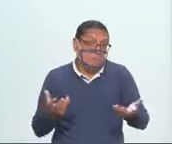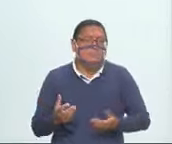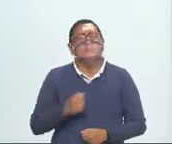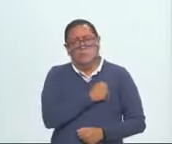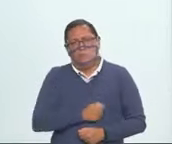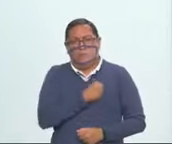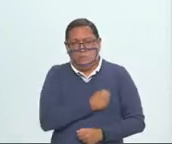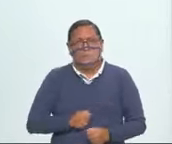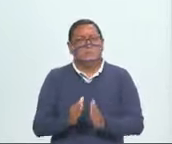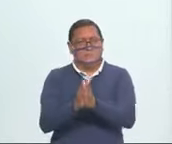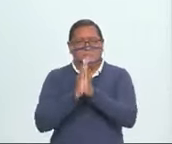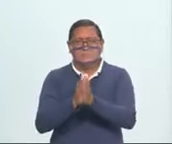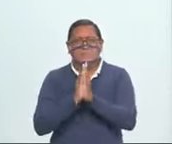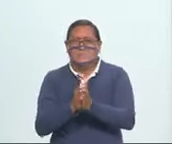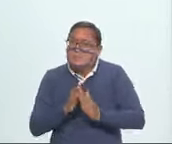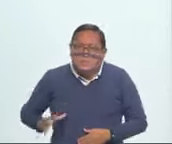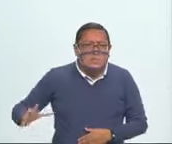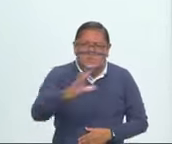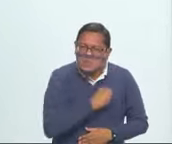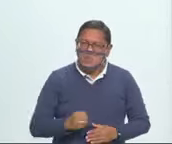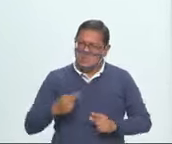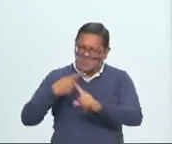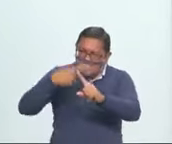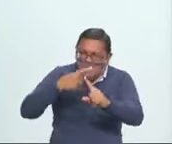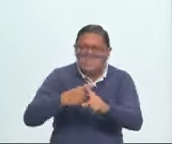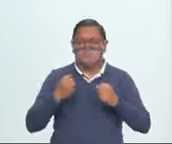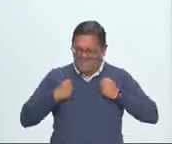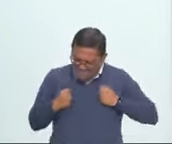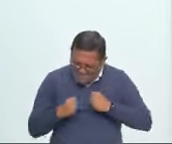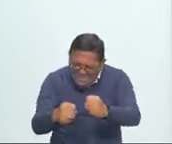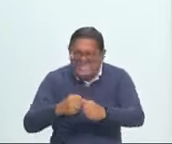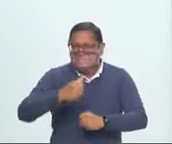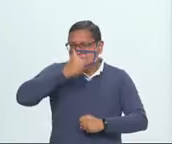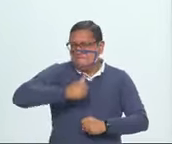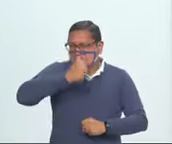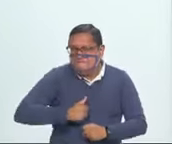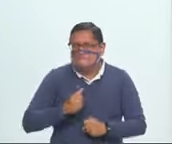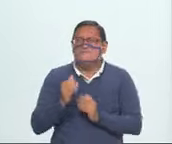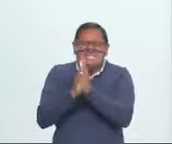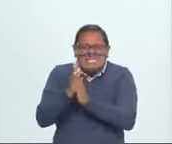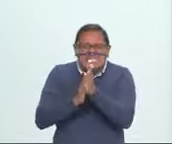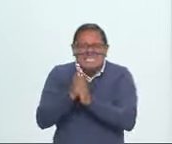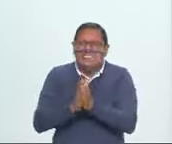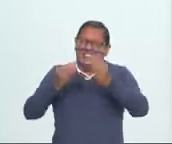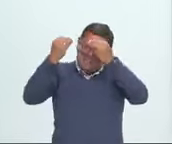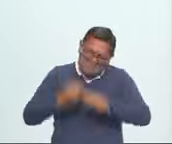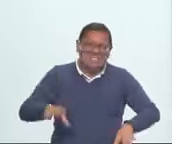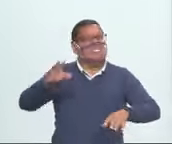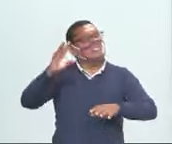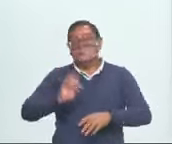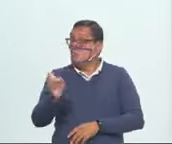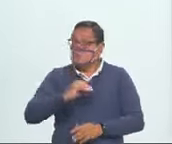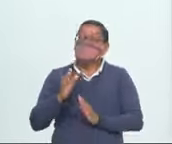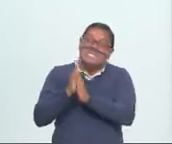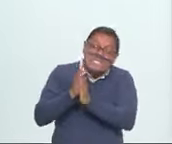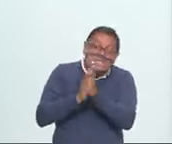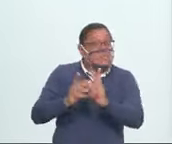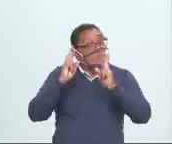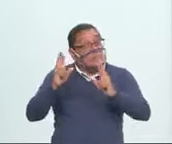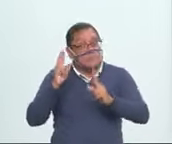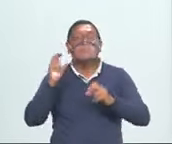les pedimos mucho ánimo, mucha fortaleza, no pierdan la esperanza. Ya demostramos en el pasado que si